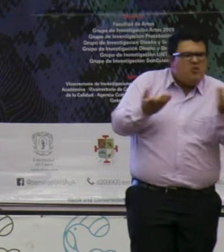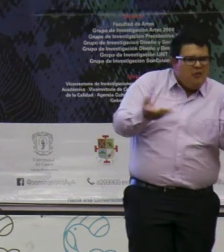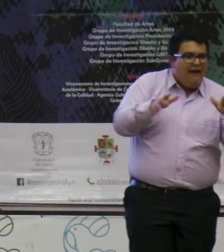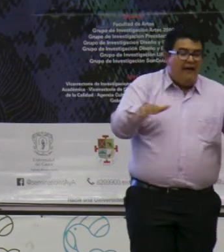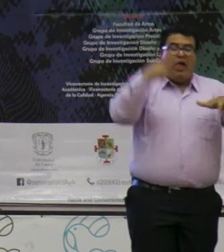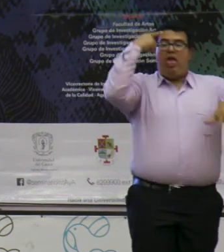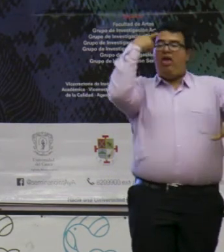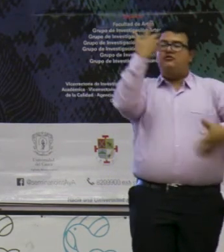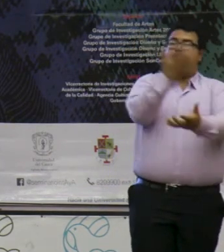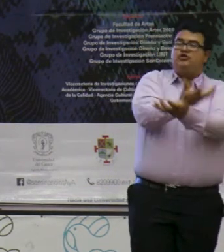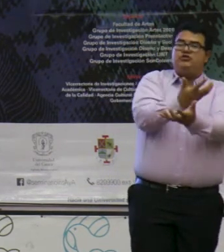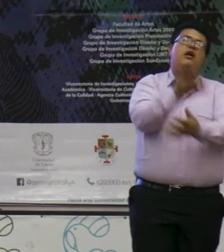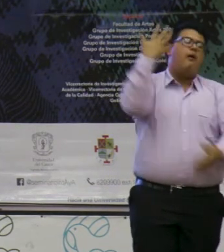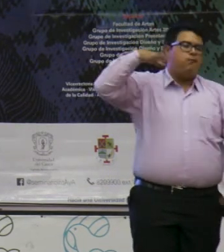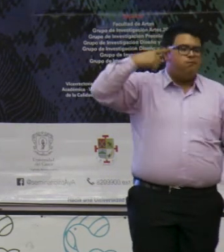como científicas para el momento.